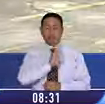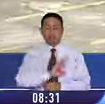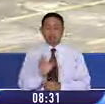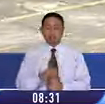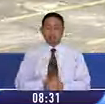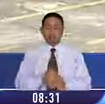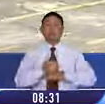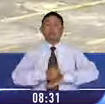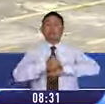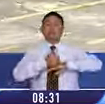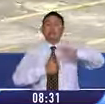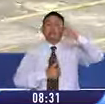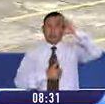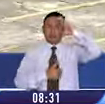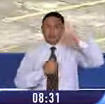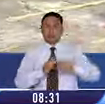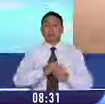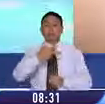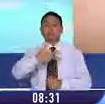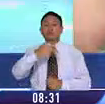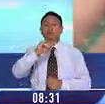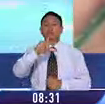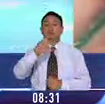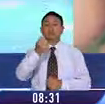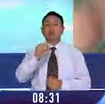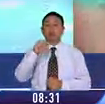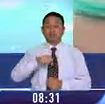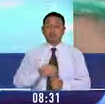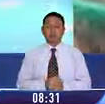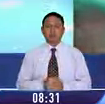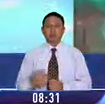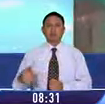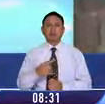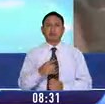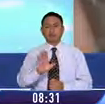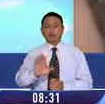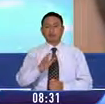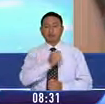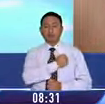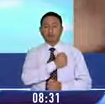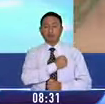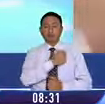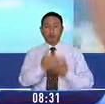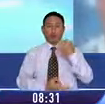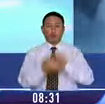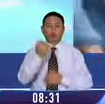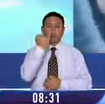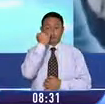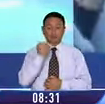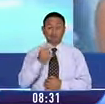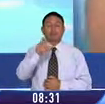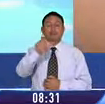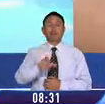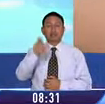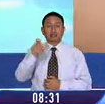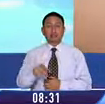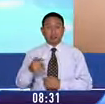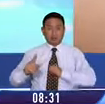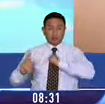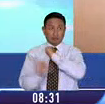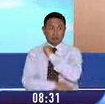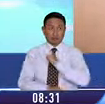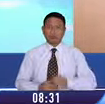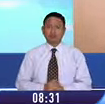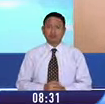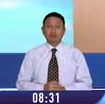El comandante del distrito Los Chillos indicó que se trató de un caso de justicia indígena, que los sospechosos no fueron linchados,